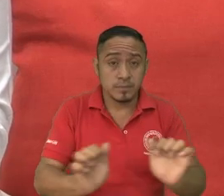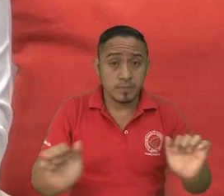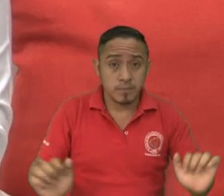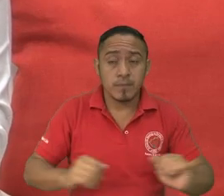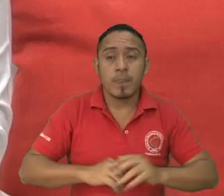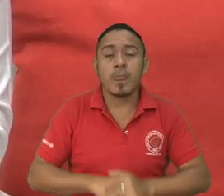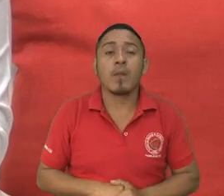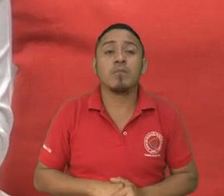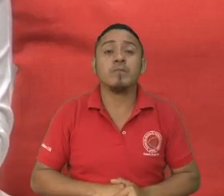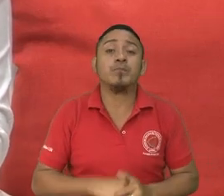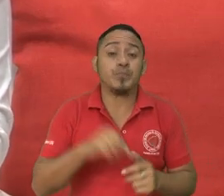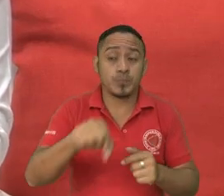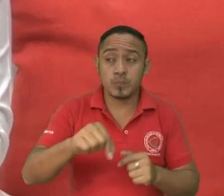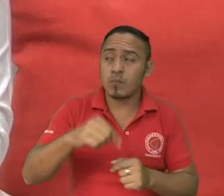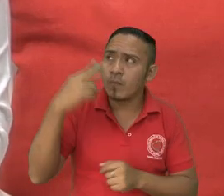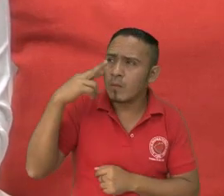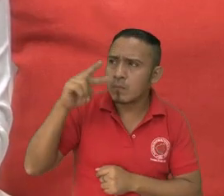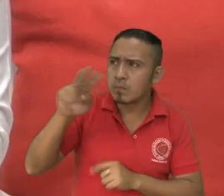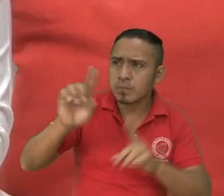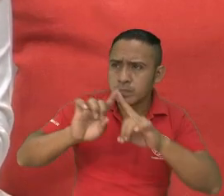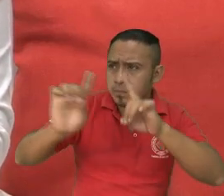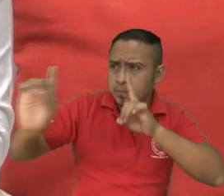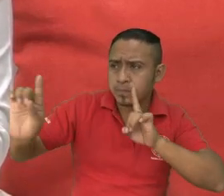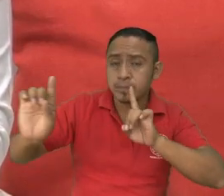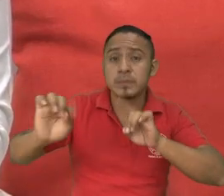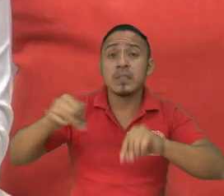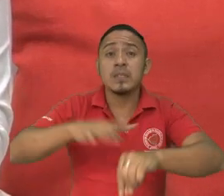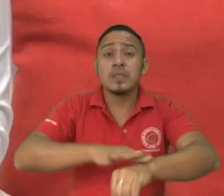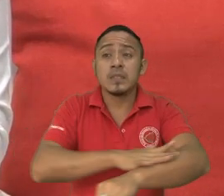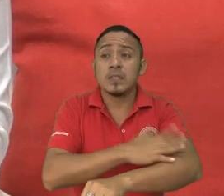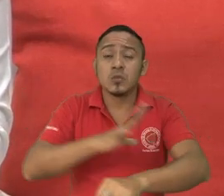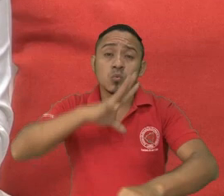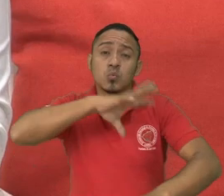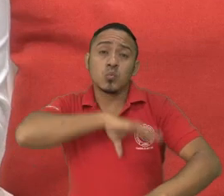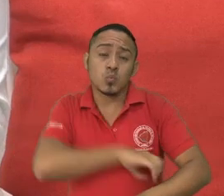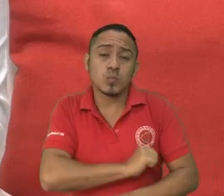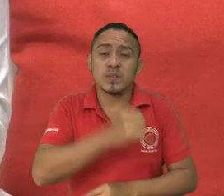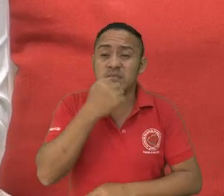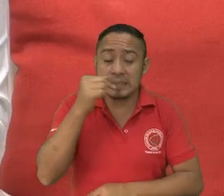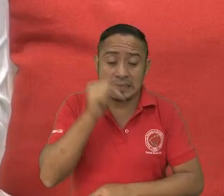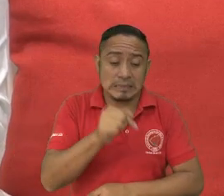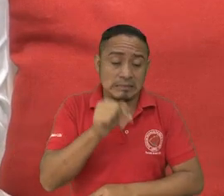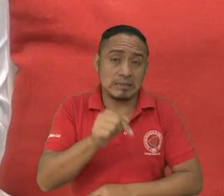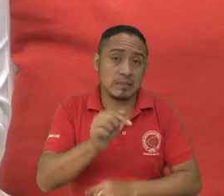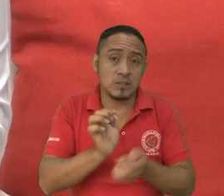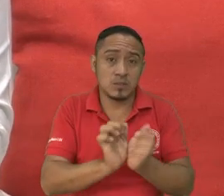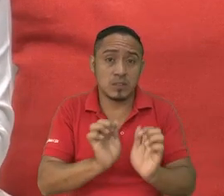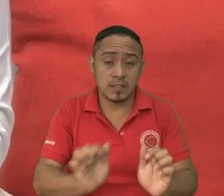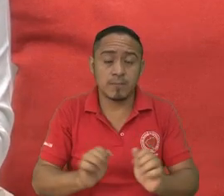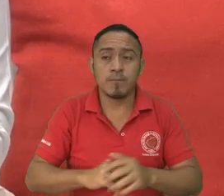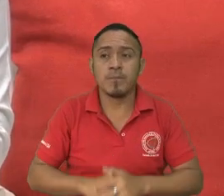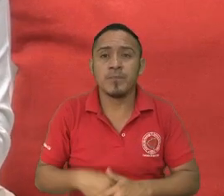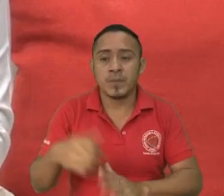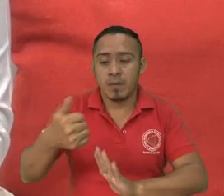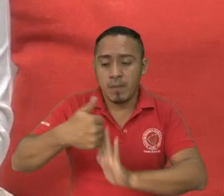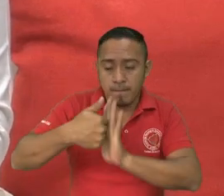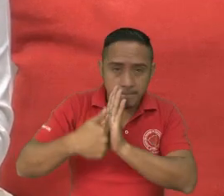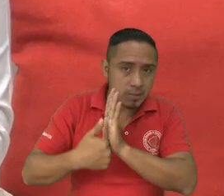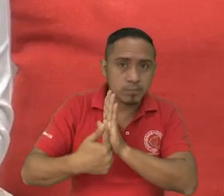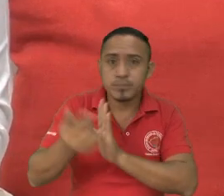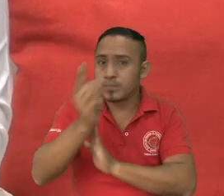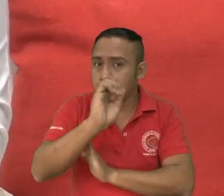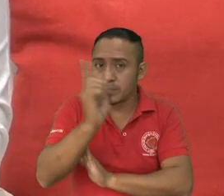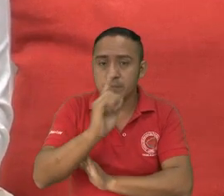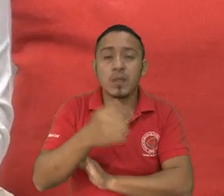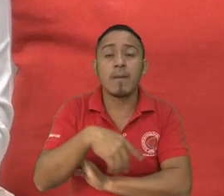Entonces, cuando hay una separación, los primeros que sufren son los hijos. Entonces, para que los niños no bajen el autoestima,